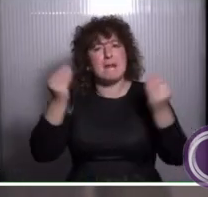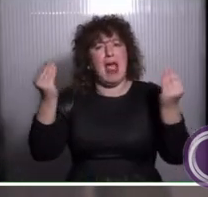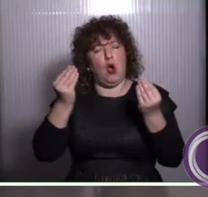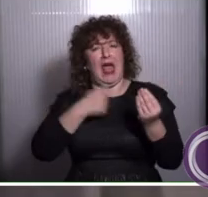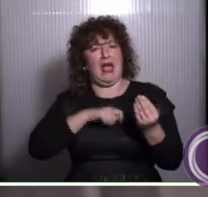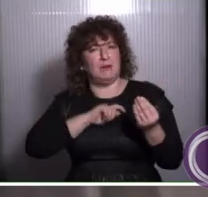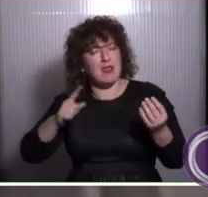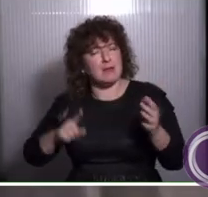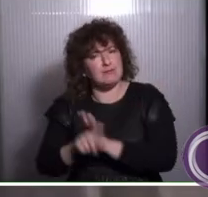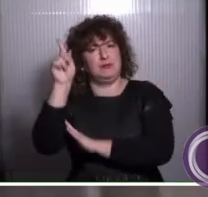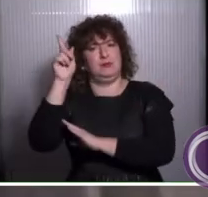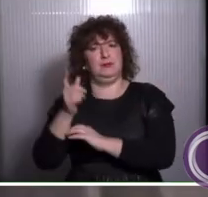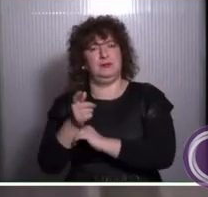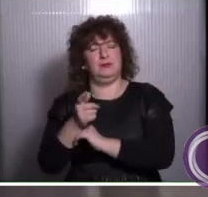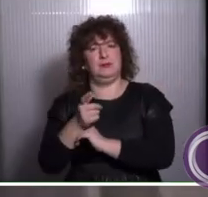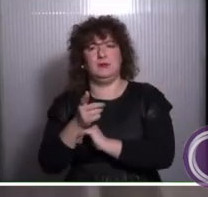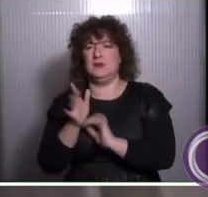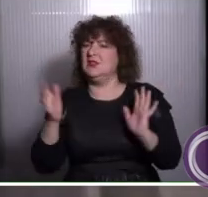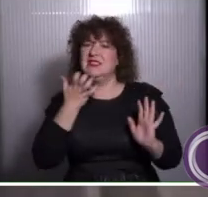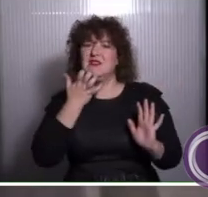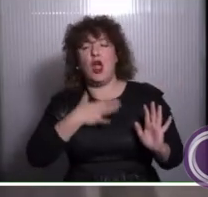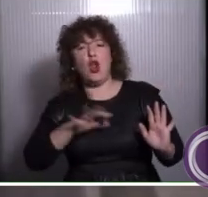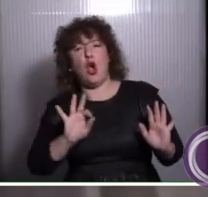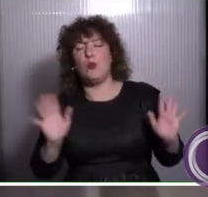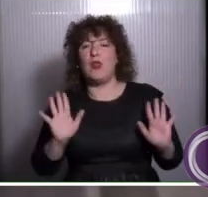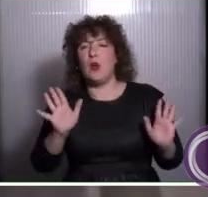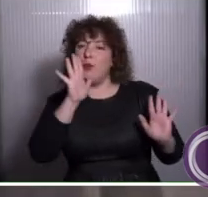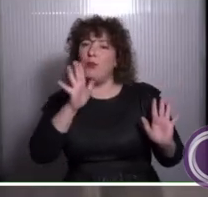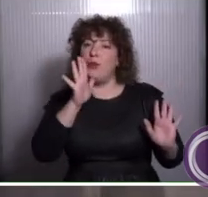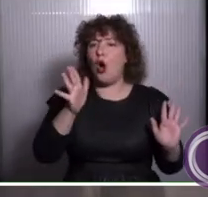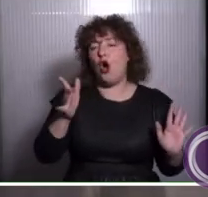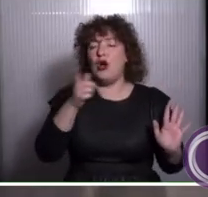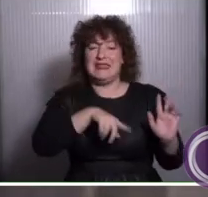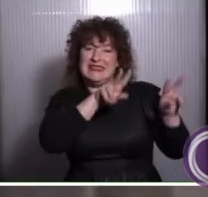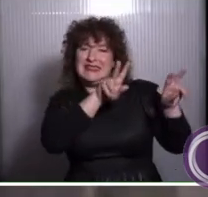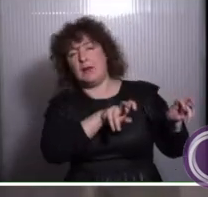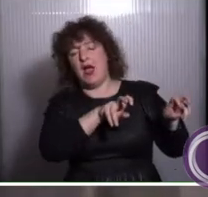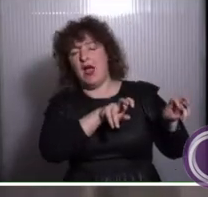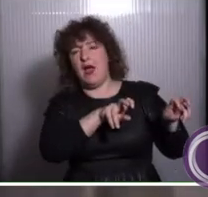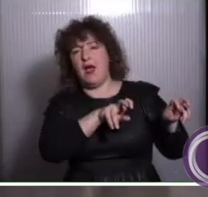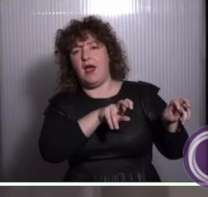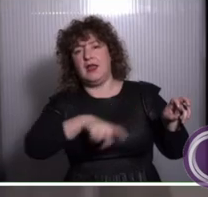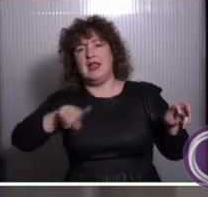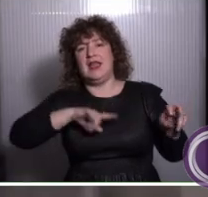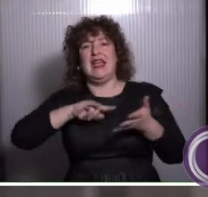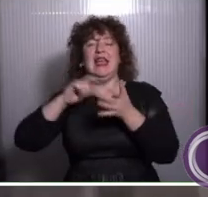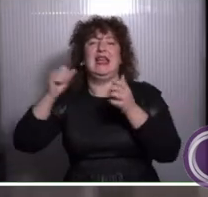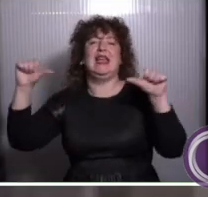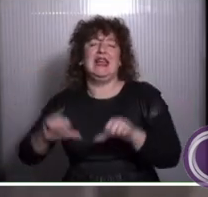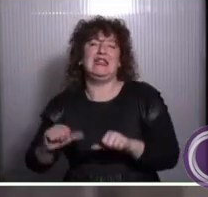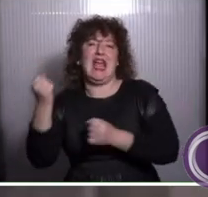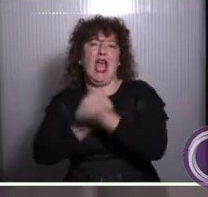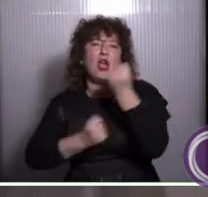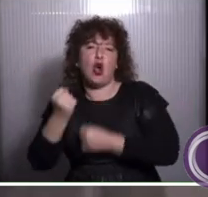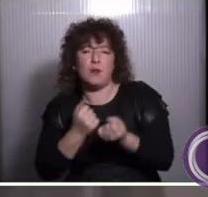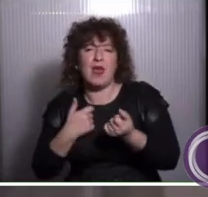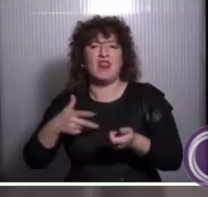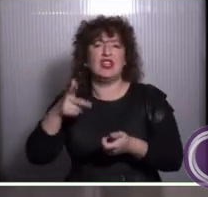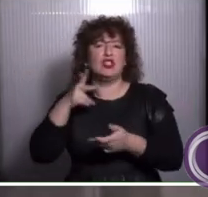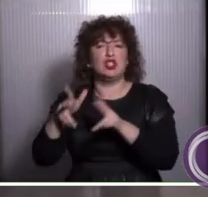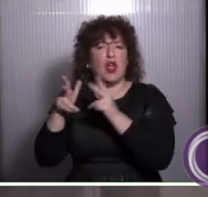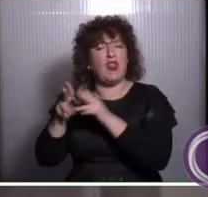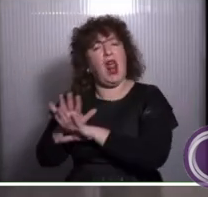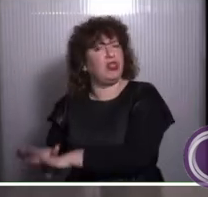país. Y no es verdad que no podamos, por estar abordando este problema, arreglar la crisis económica o abordar los derechos